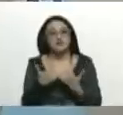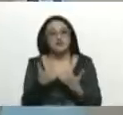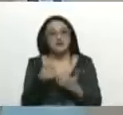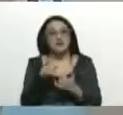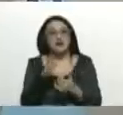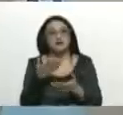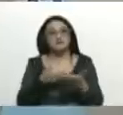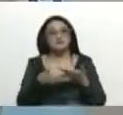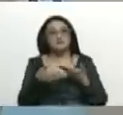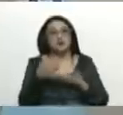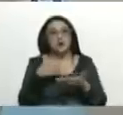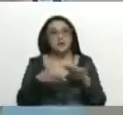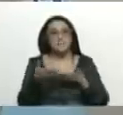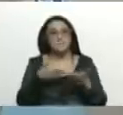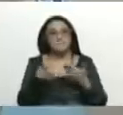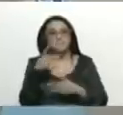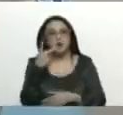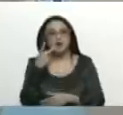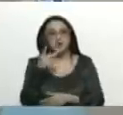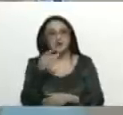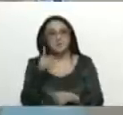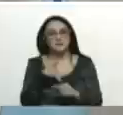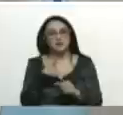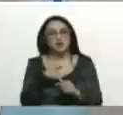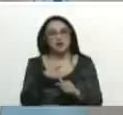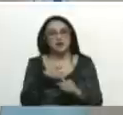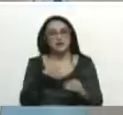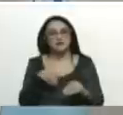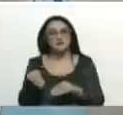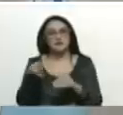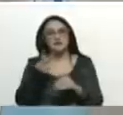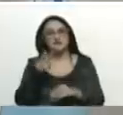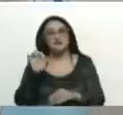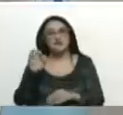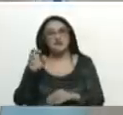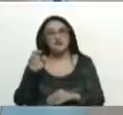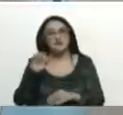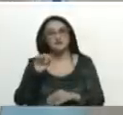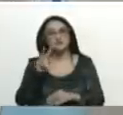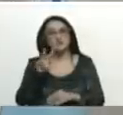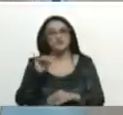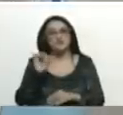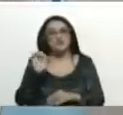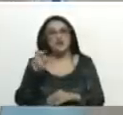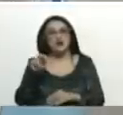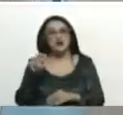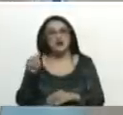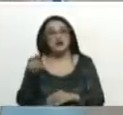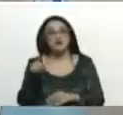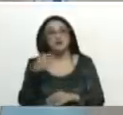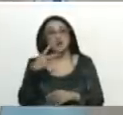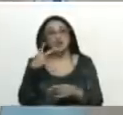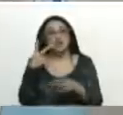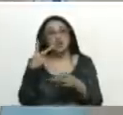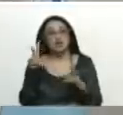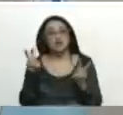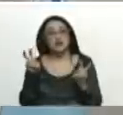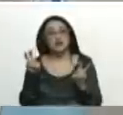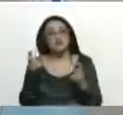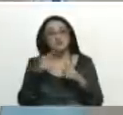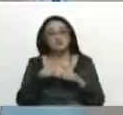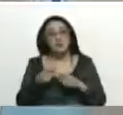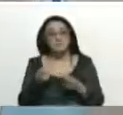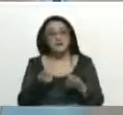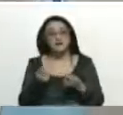de mercadeo y política petrolera conceden Viena que manipuló dos componentes que se utilizan para el cálculo del